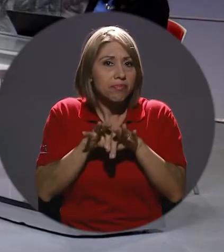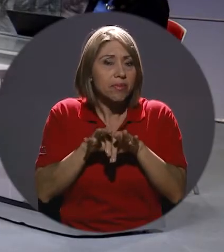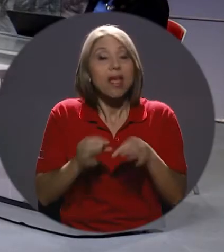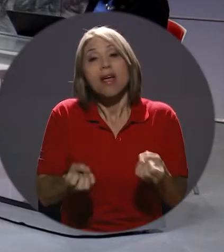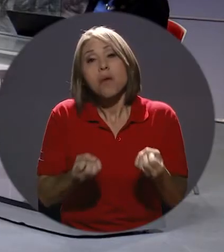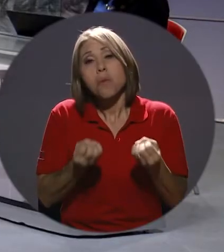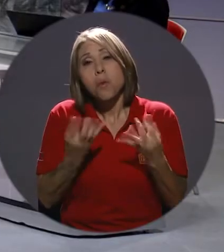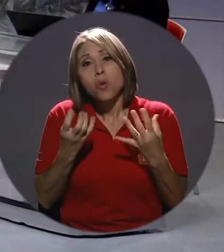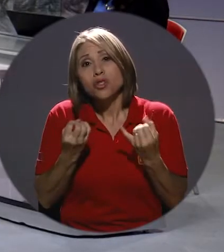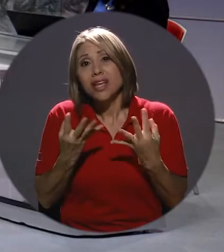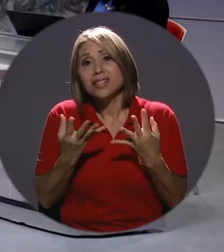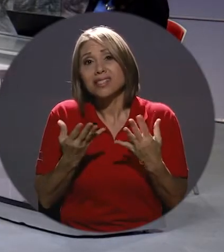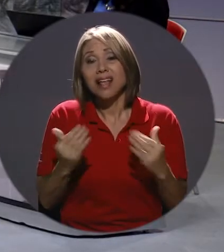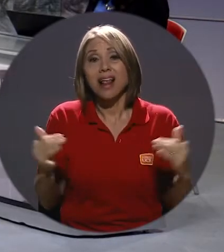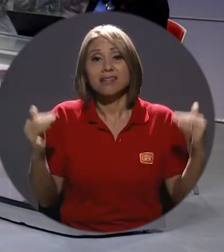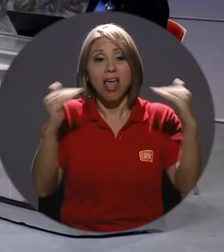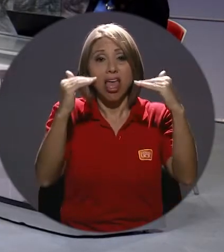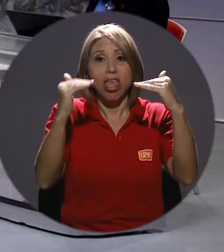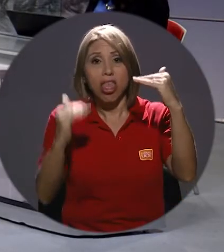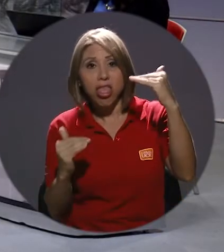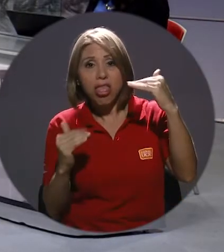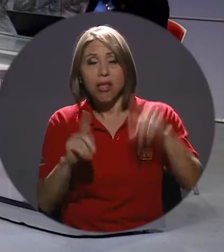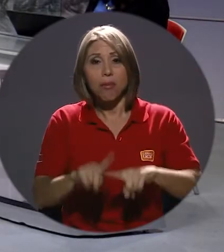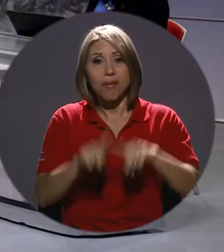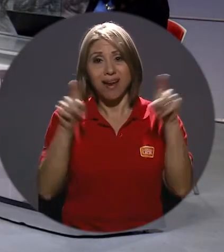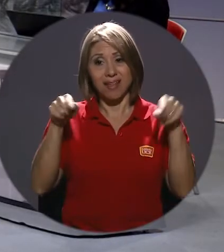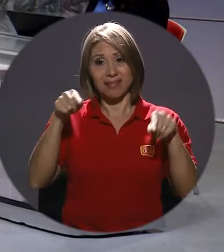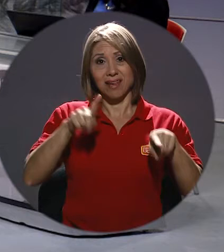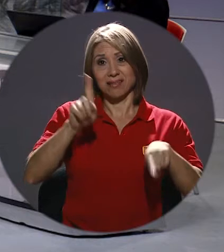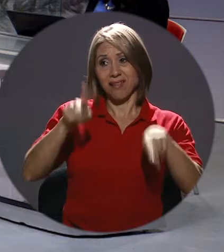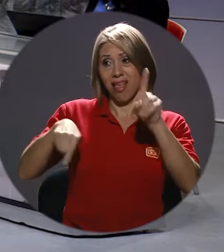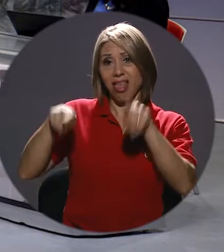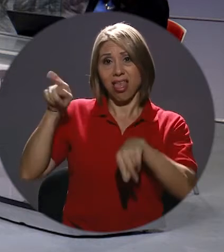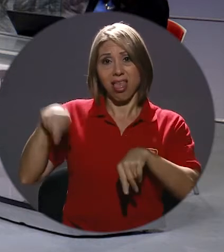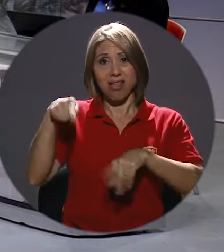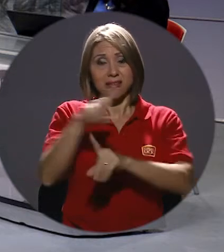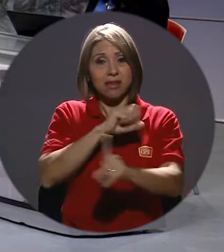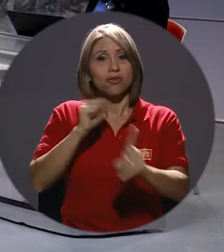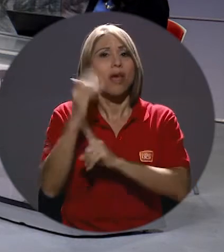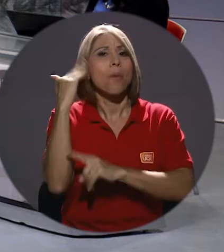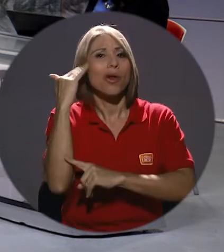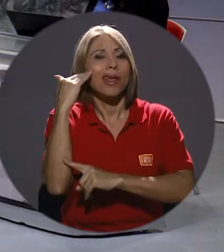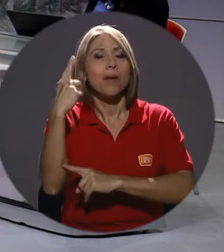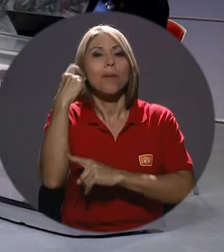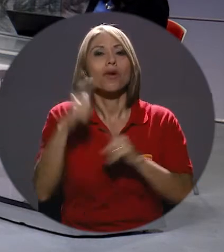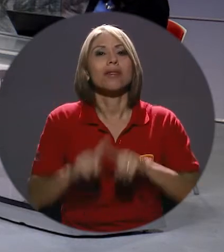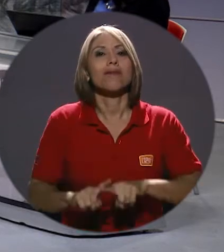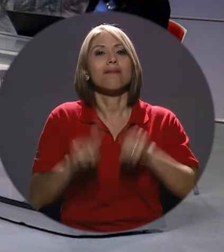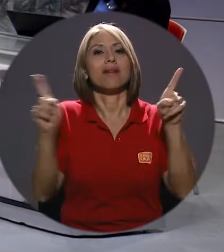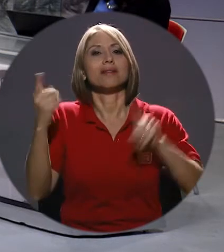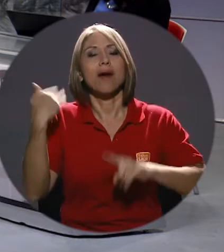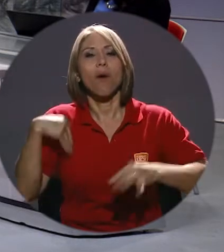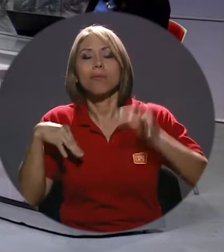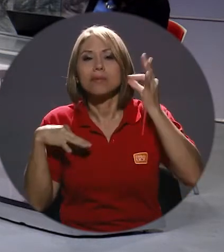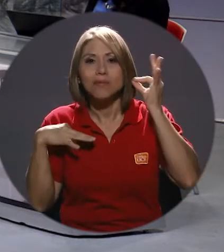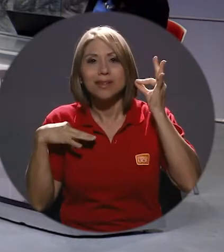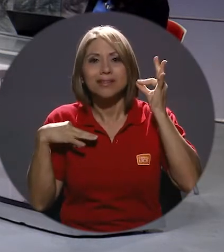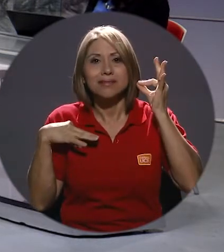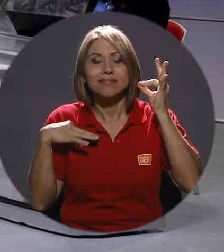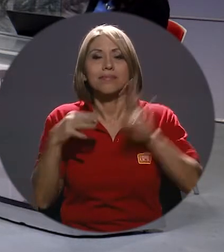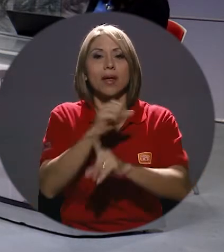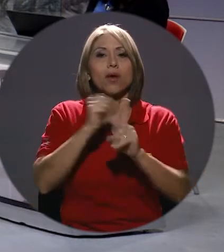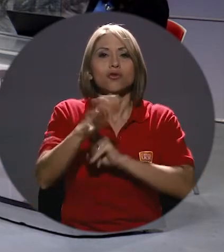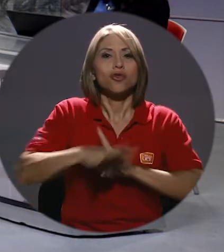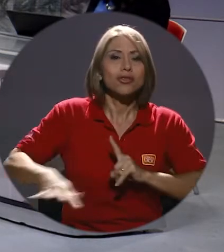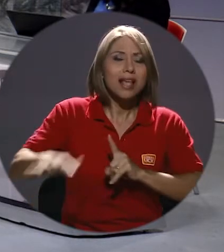las brechas que hay en esta sociedad se deben principalmente a estas diferencias que hay entre hombres y mujeres, las diferencias